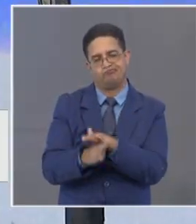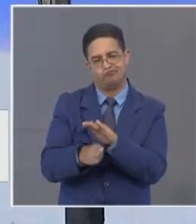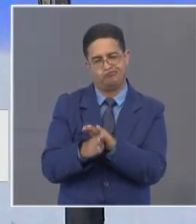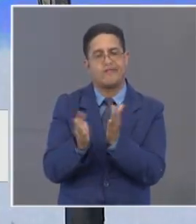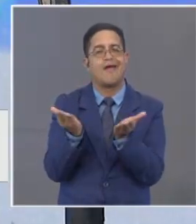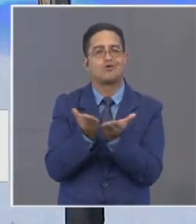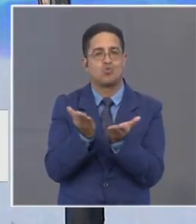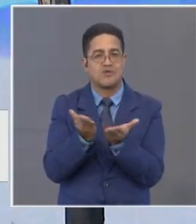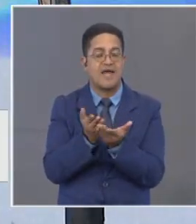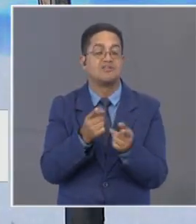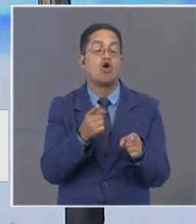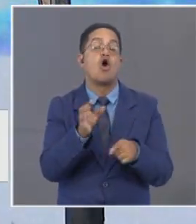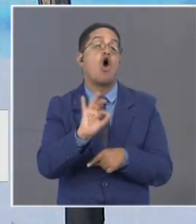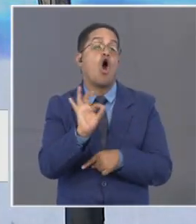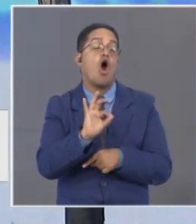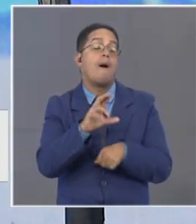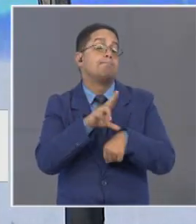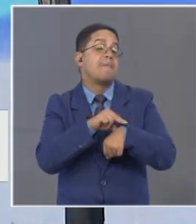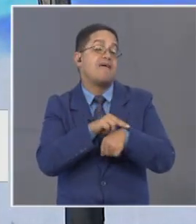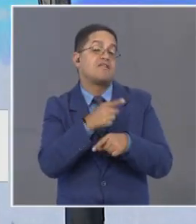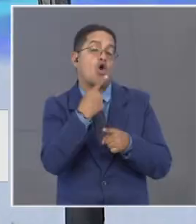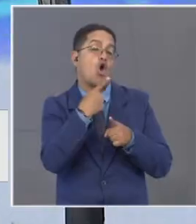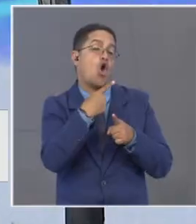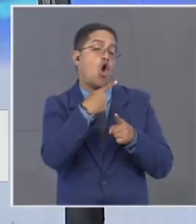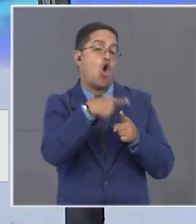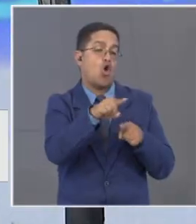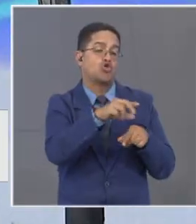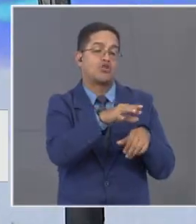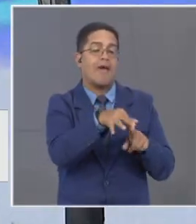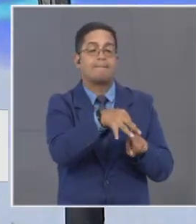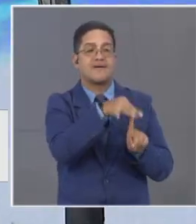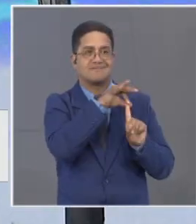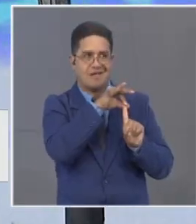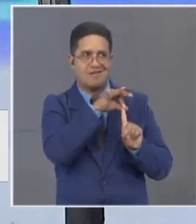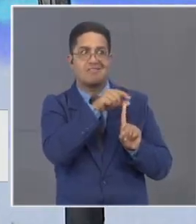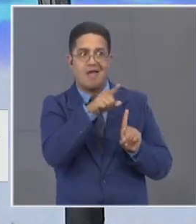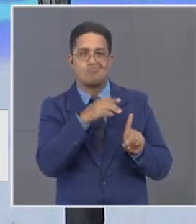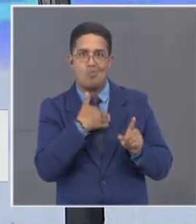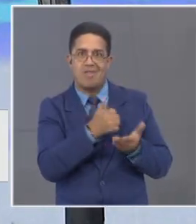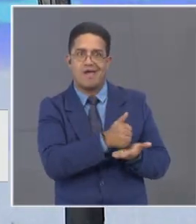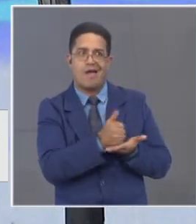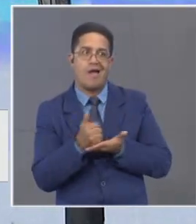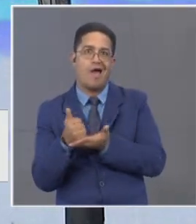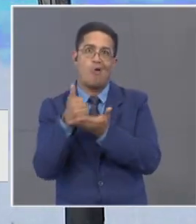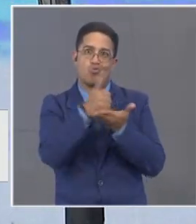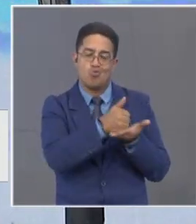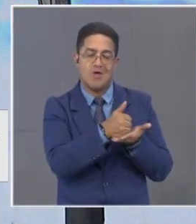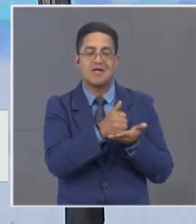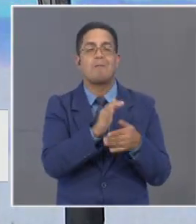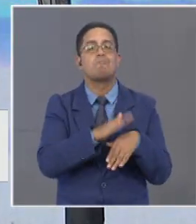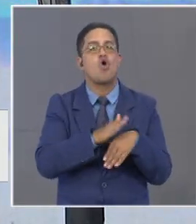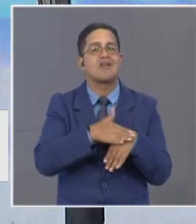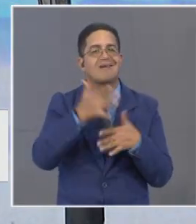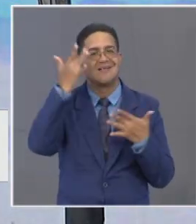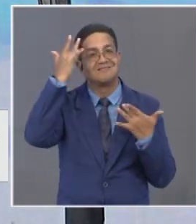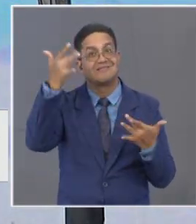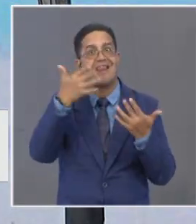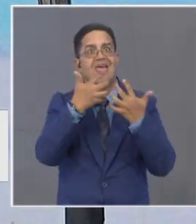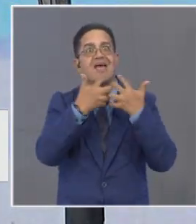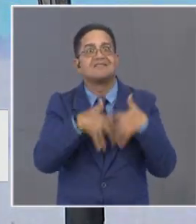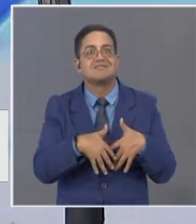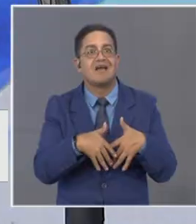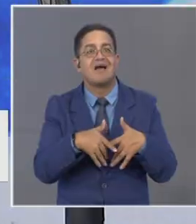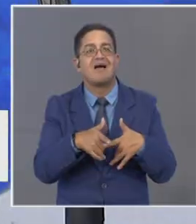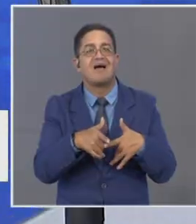médicos que no son de la especialidad, y poder hacer un diagnóstico precoz, porque la inteligencia artificial en relación,